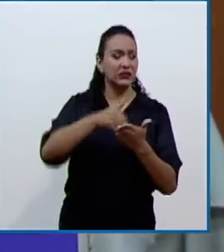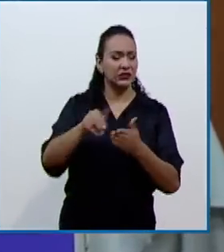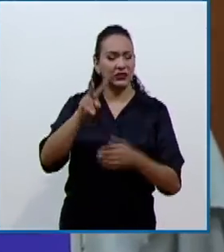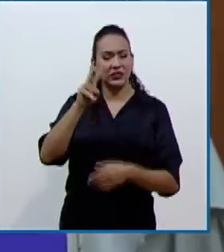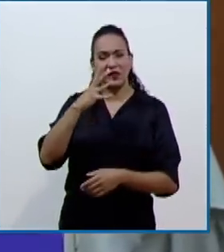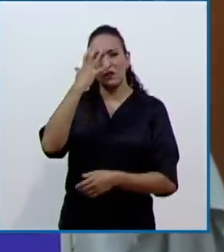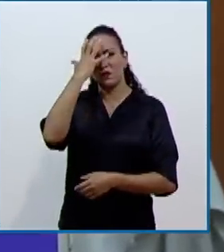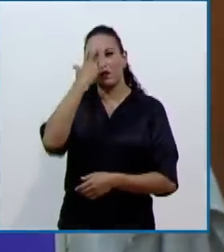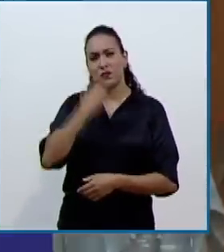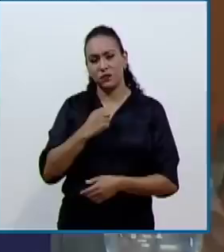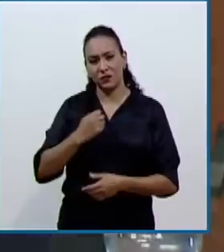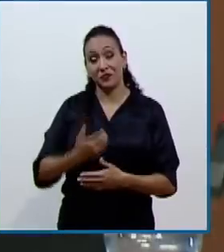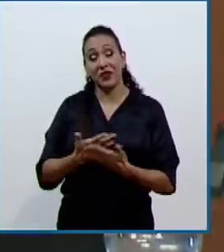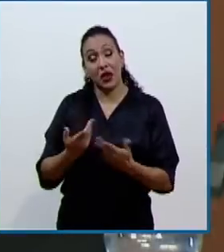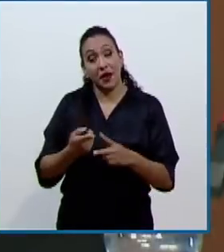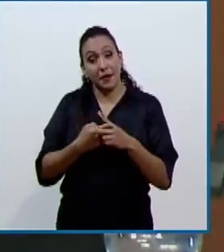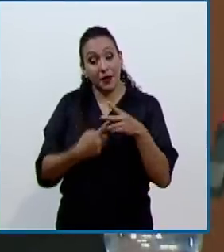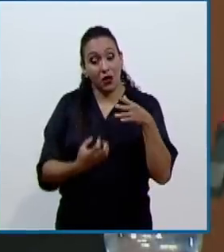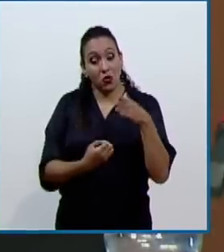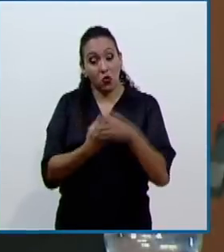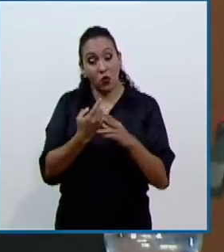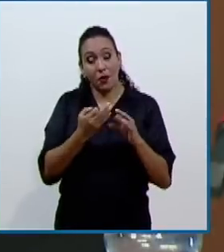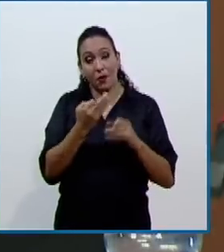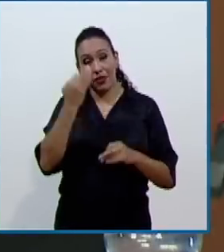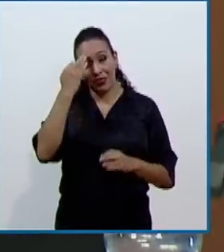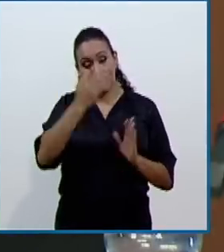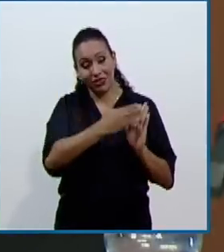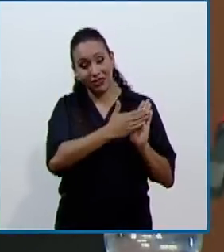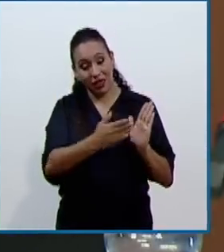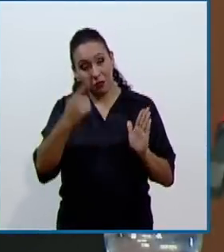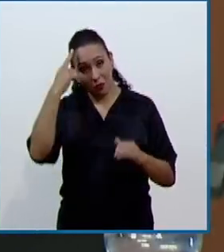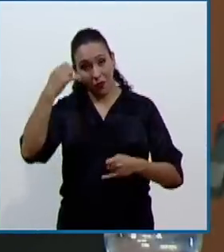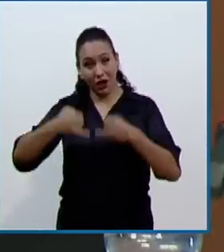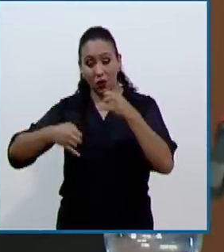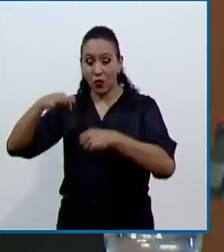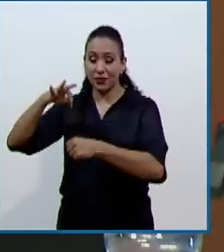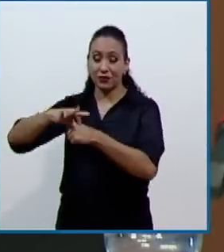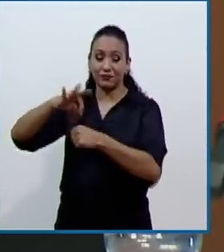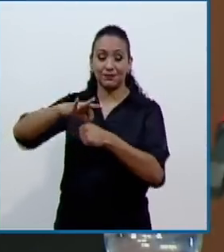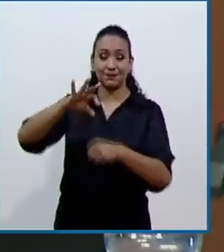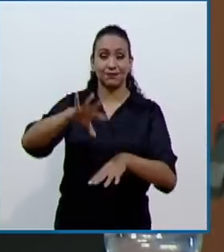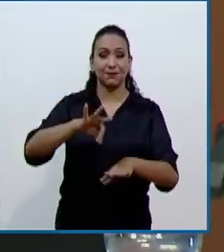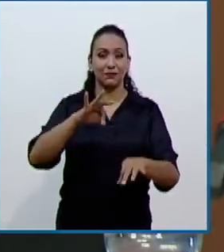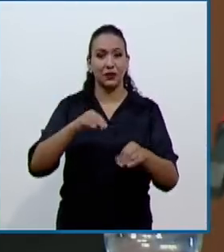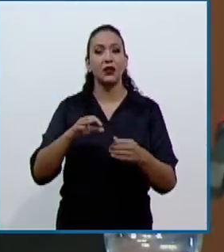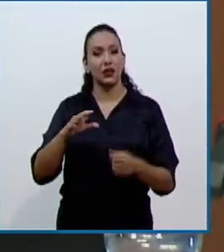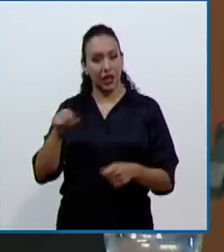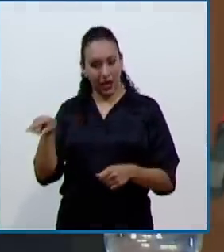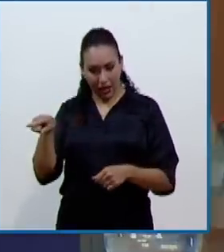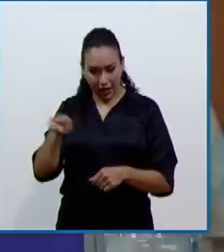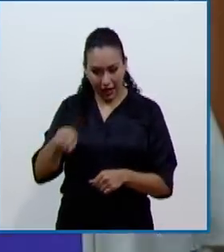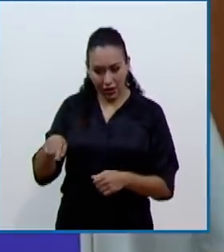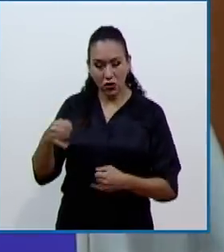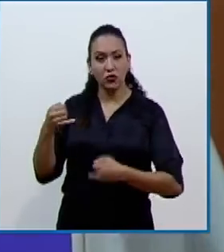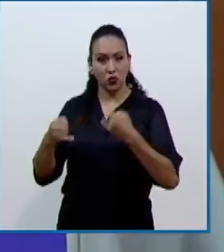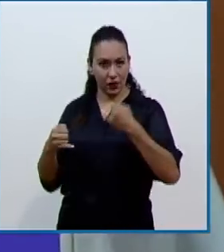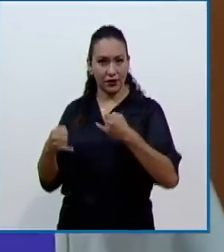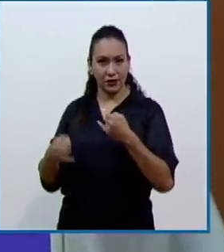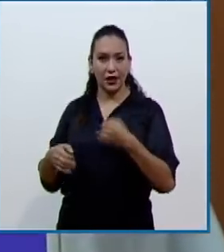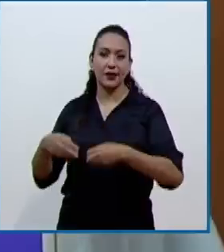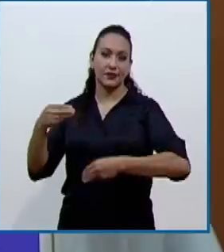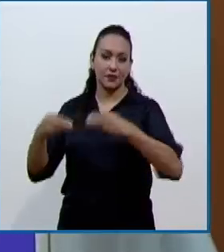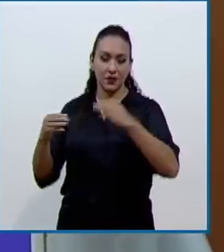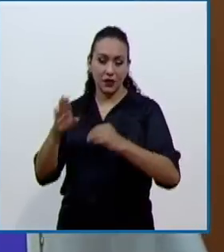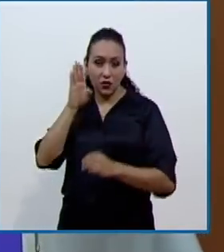que ministras y ministros, magistradas y magistrados de circuito y juezas y jueces de distrito presenten las declinaciones a sus cargos con base en los transitorios